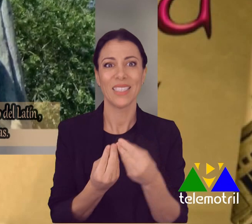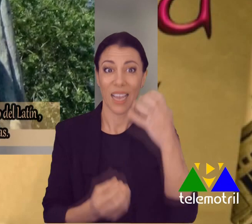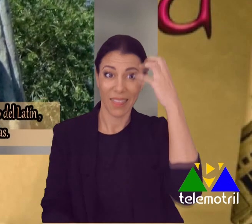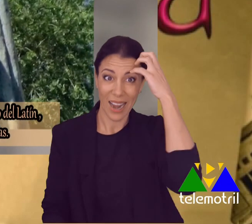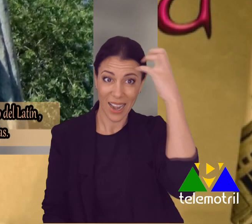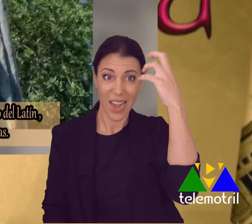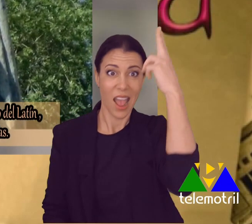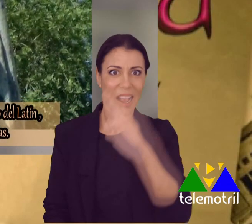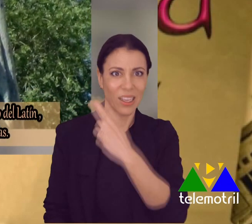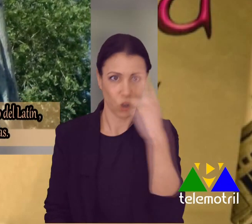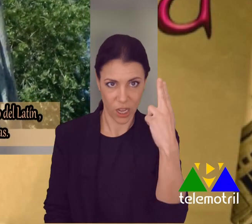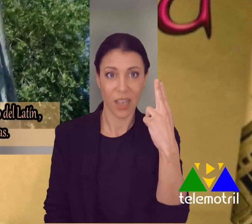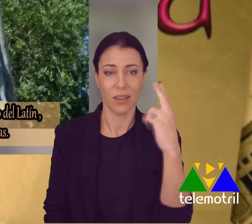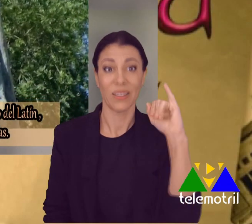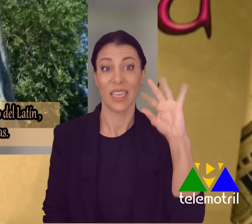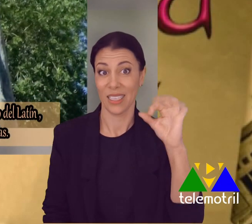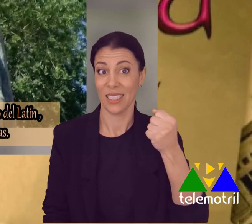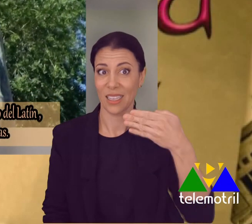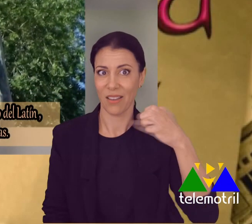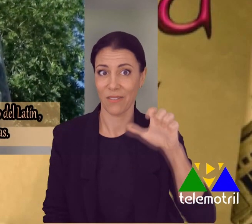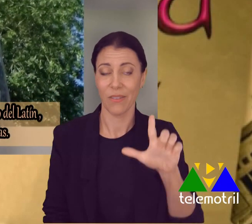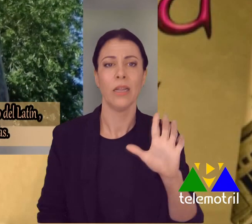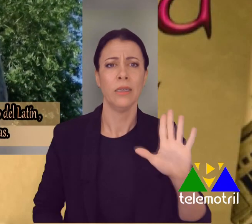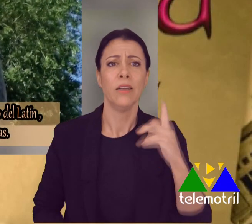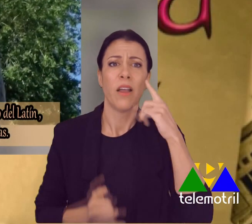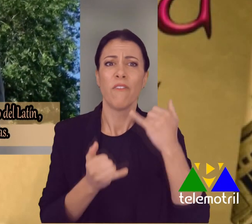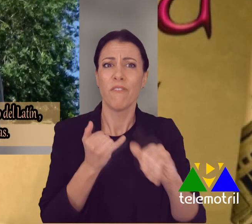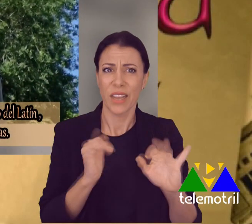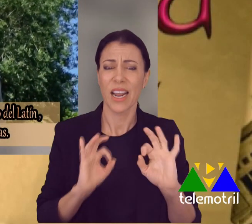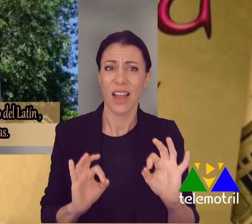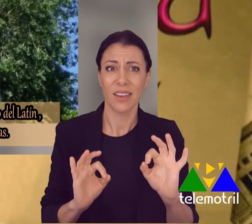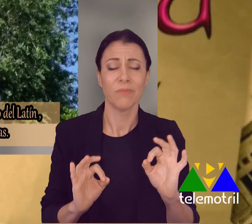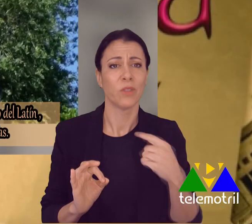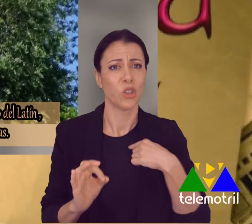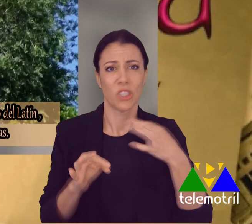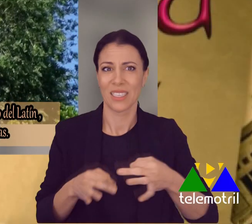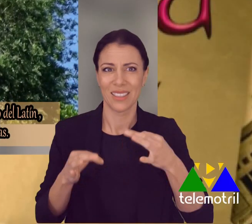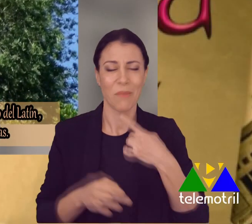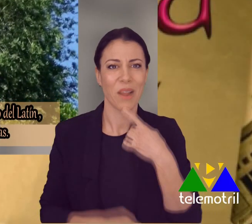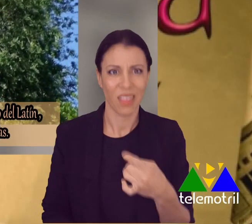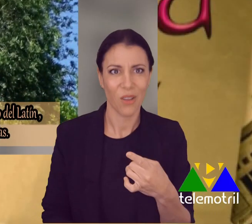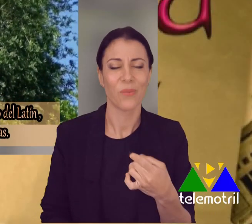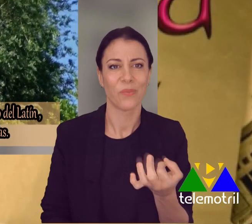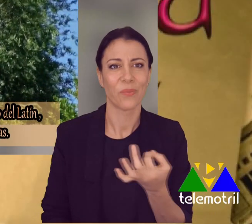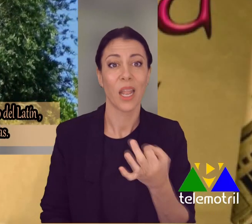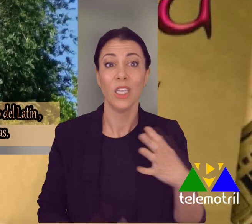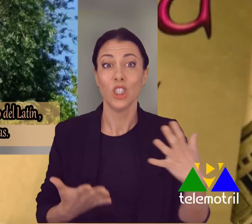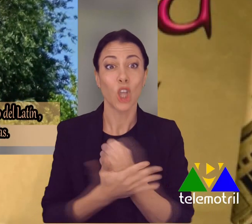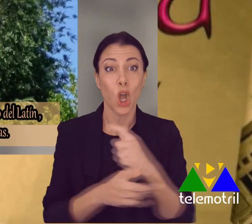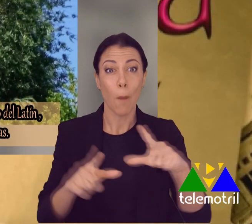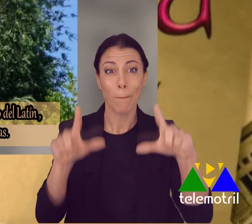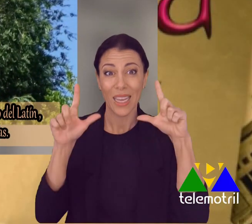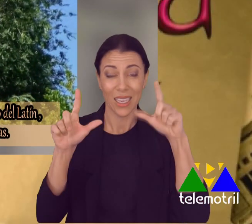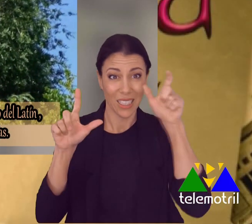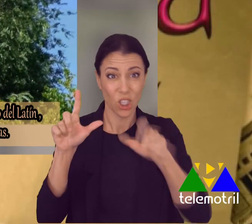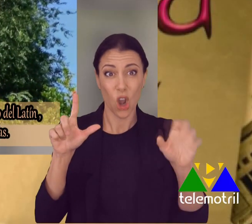Isabel la Católica. De los reyes católicos, de Isabel. Y bueno, pues fíjense como al final todos como yo decía, ¿no? Que es lo que más me agrada, ¿no? Que al final todos los personajes motrileños, pues